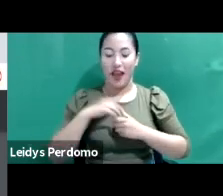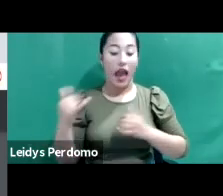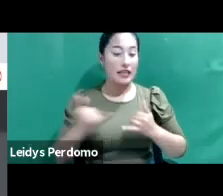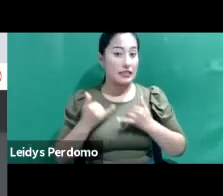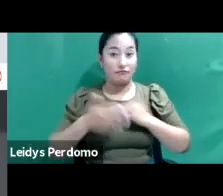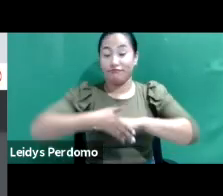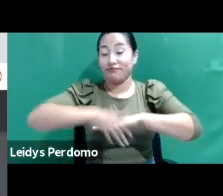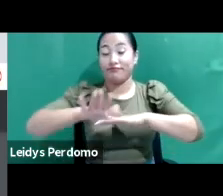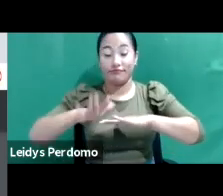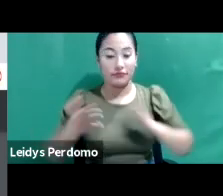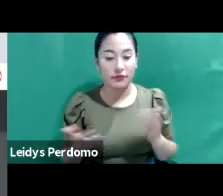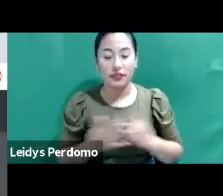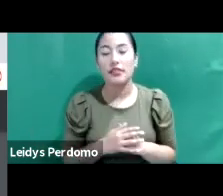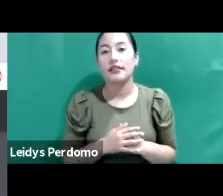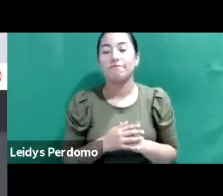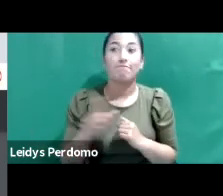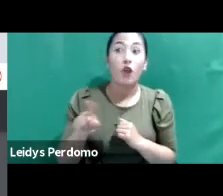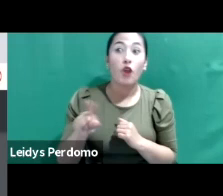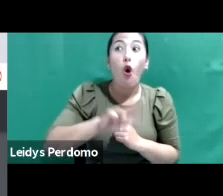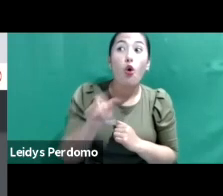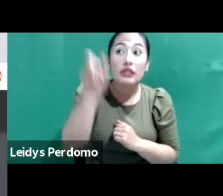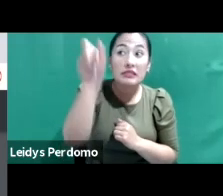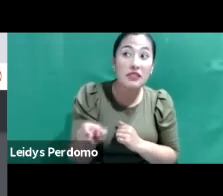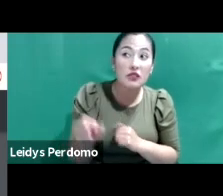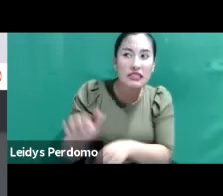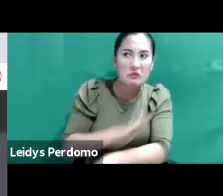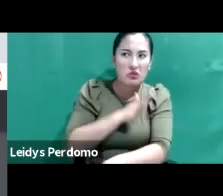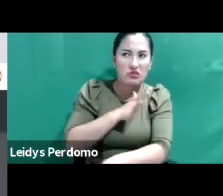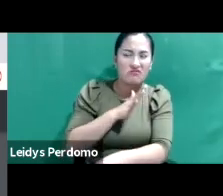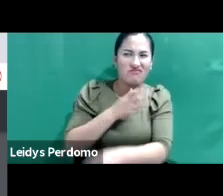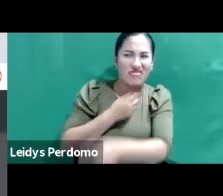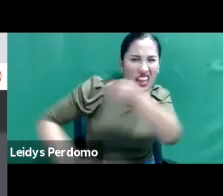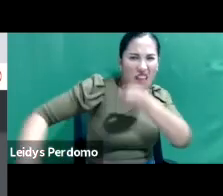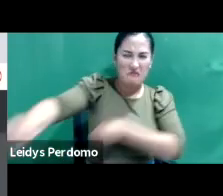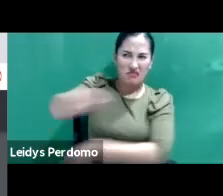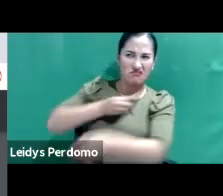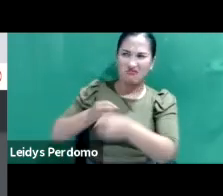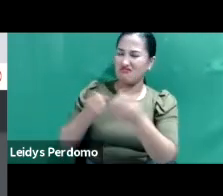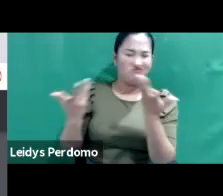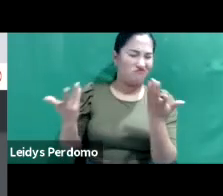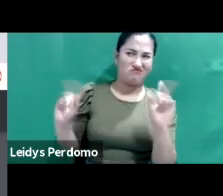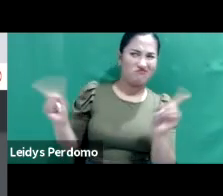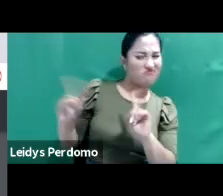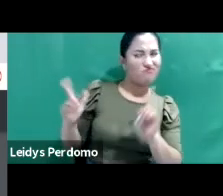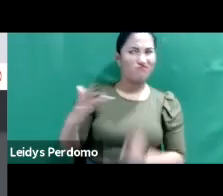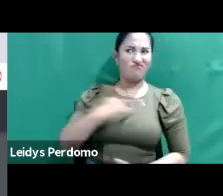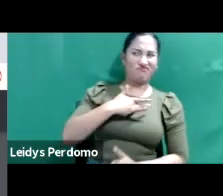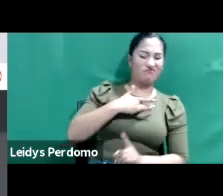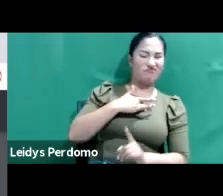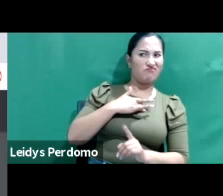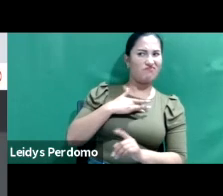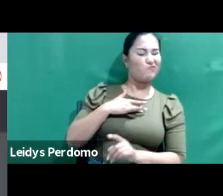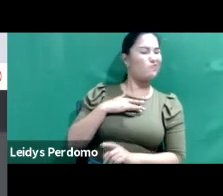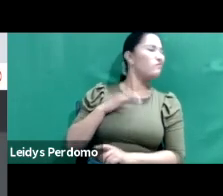de otras personas, por lo que aparentemente se refleja como poco empática con sus compañeros, y esto pues le ha generado una